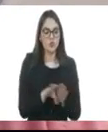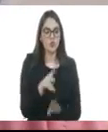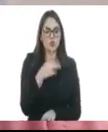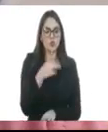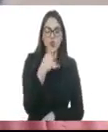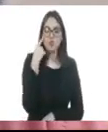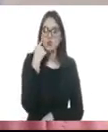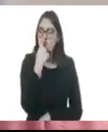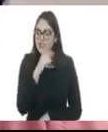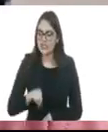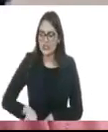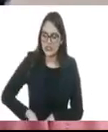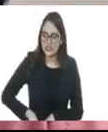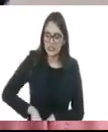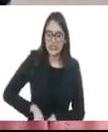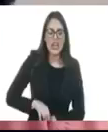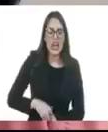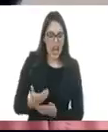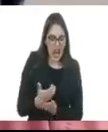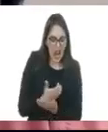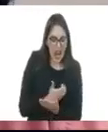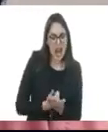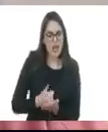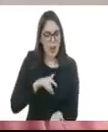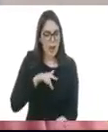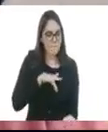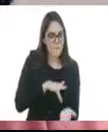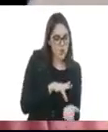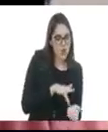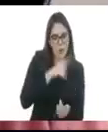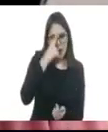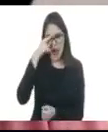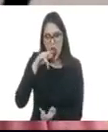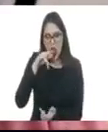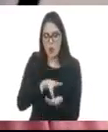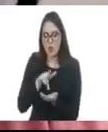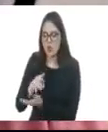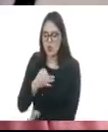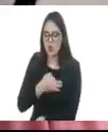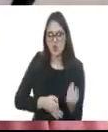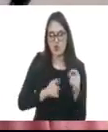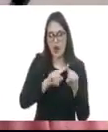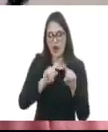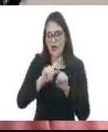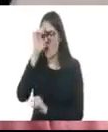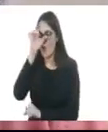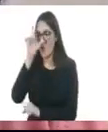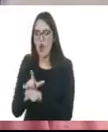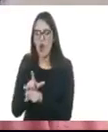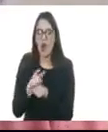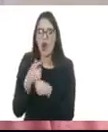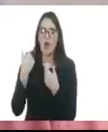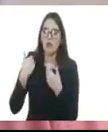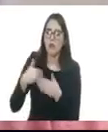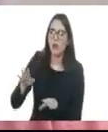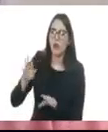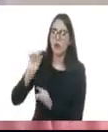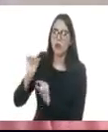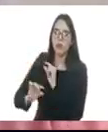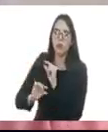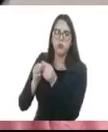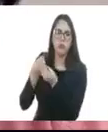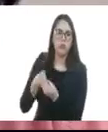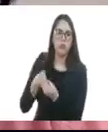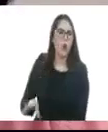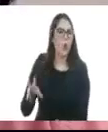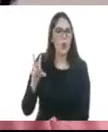ustedes por esta interculturalidad y que no se pierda esta riqueza en el país. Y también es muy